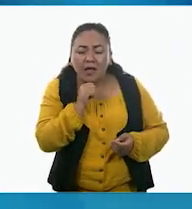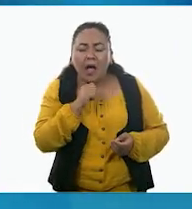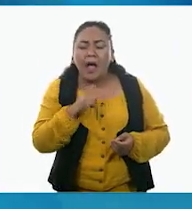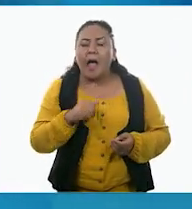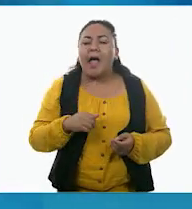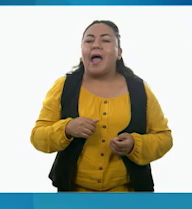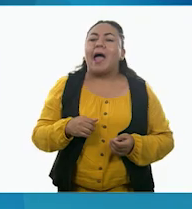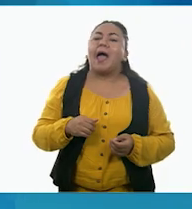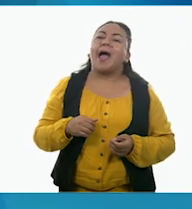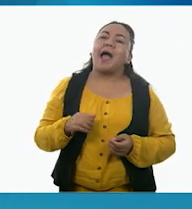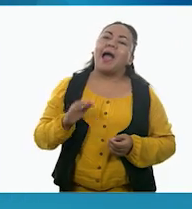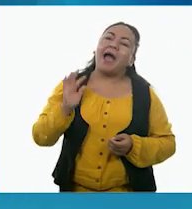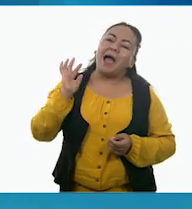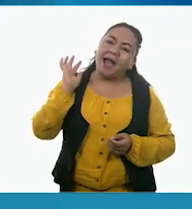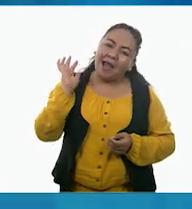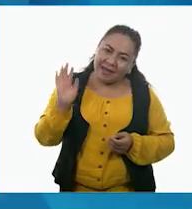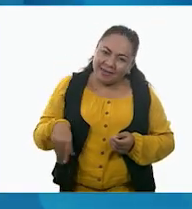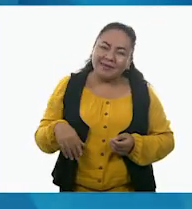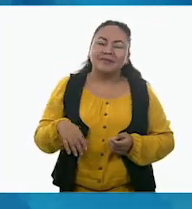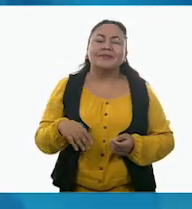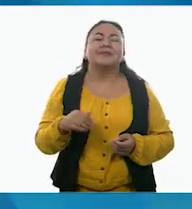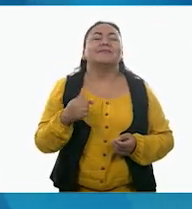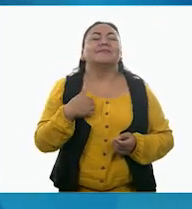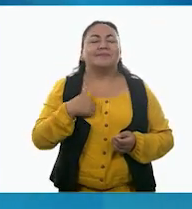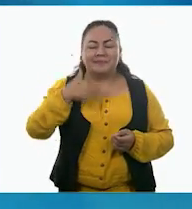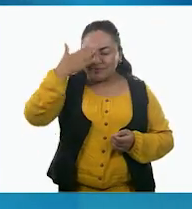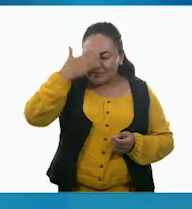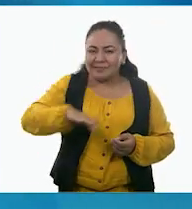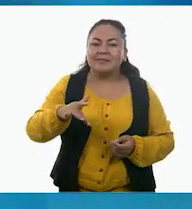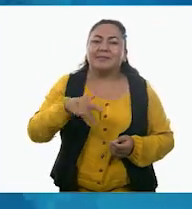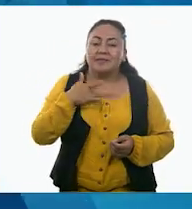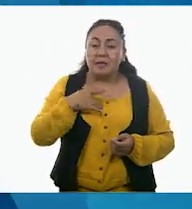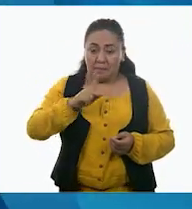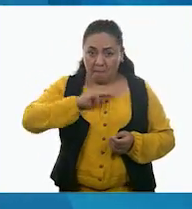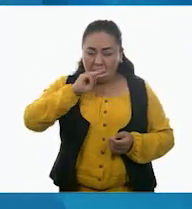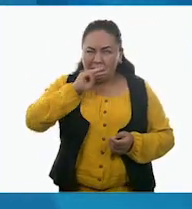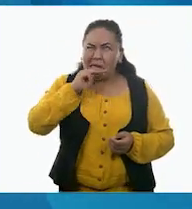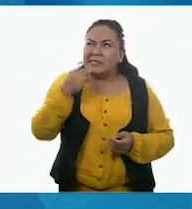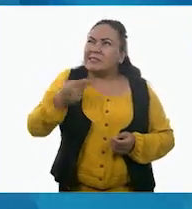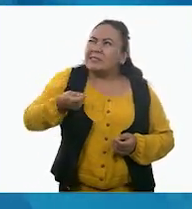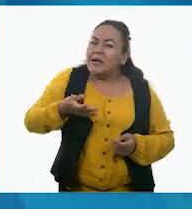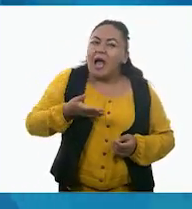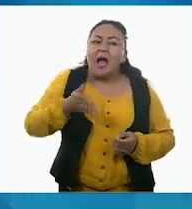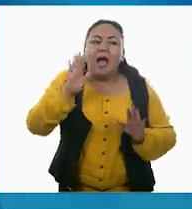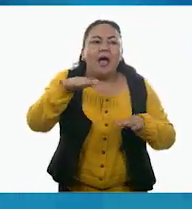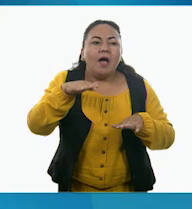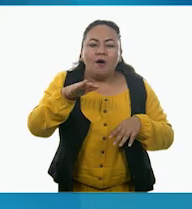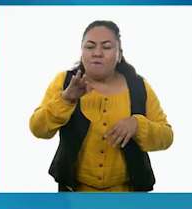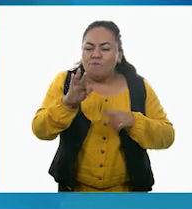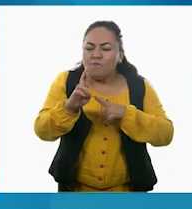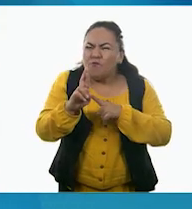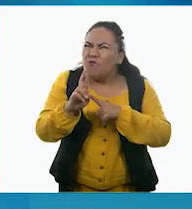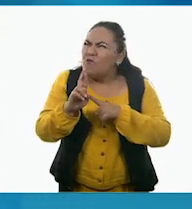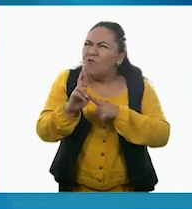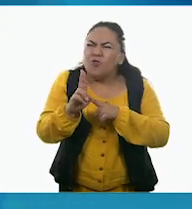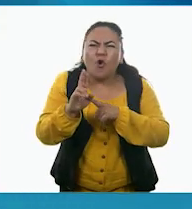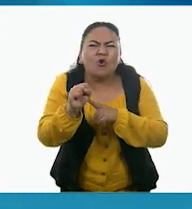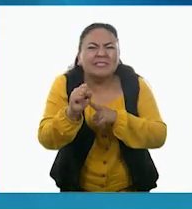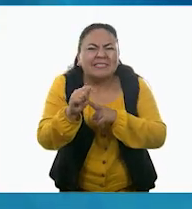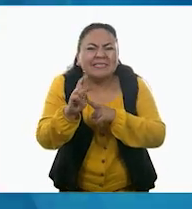¡Ah! ¡Ni mati quense qui machilía! ¡No natsin qui tocatía, abueli! ¡Abueli tilistli!